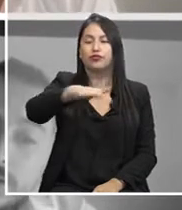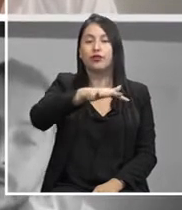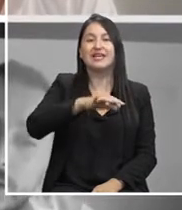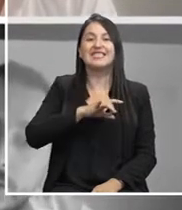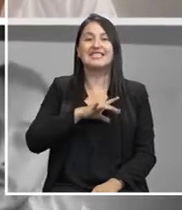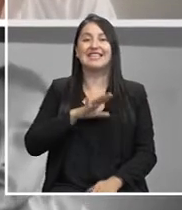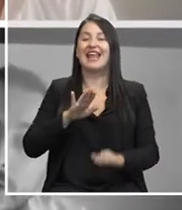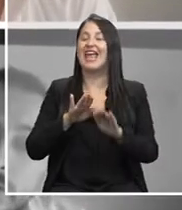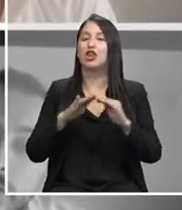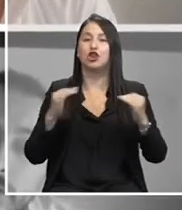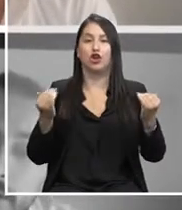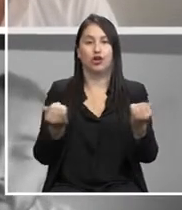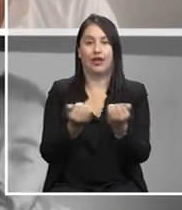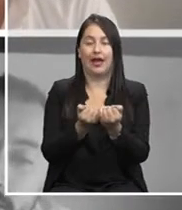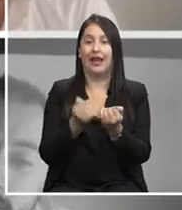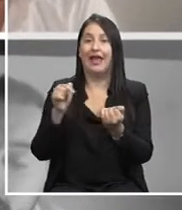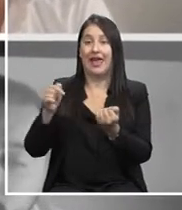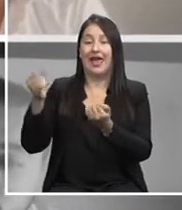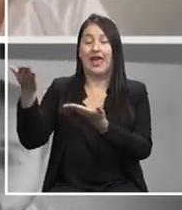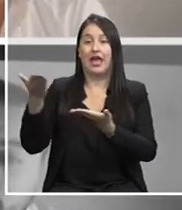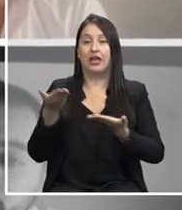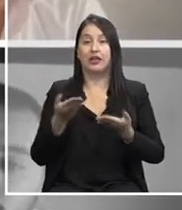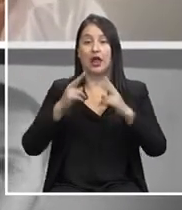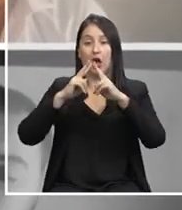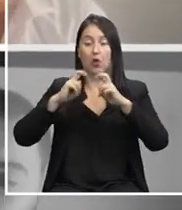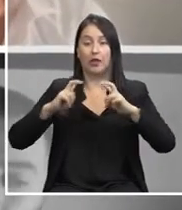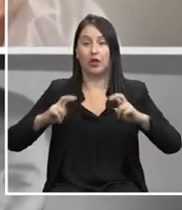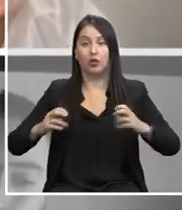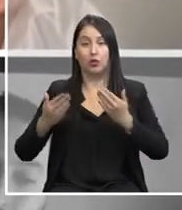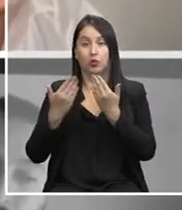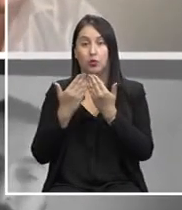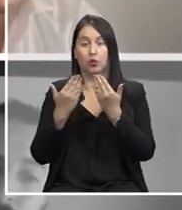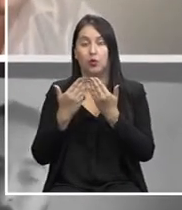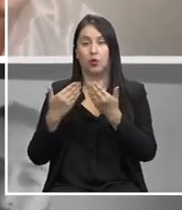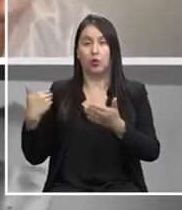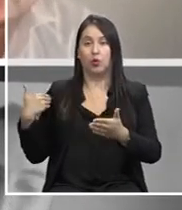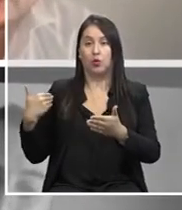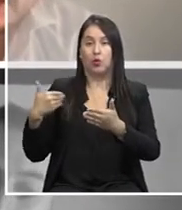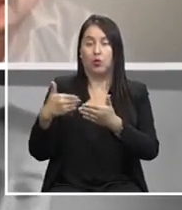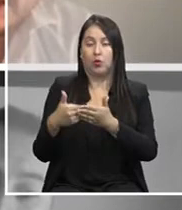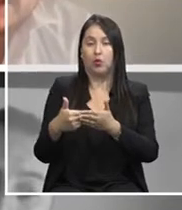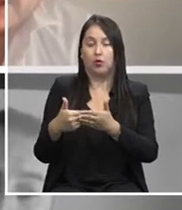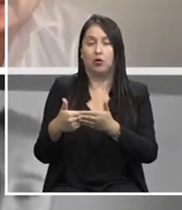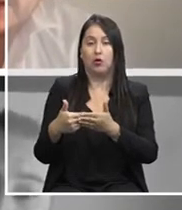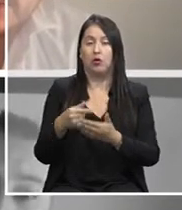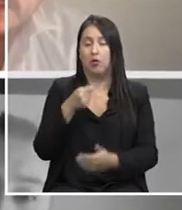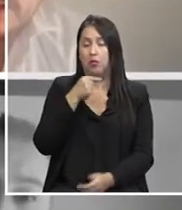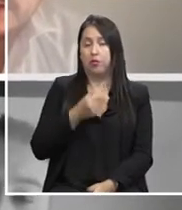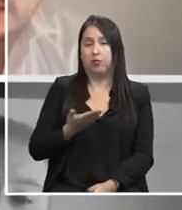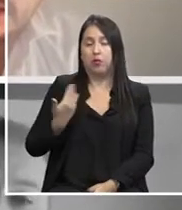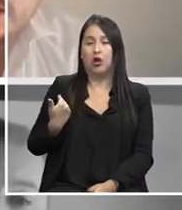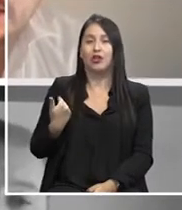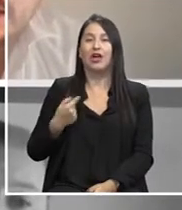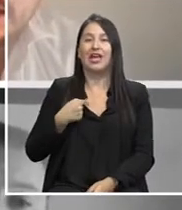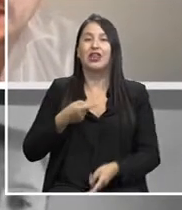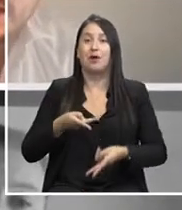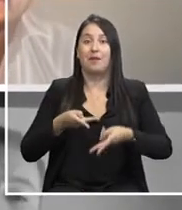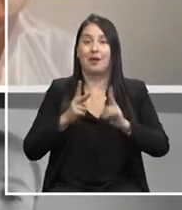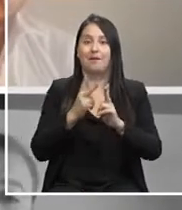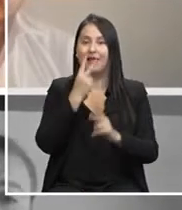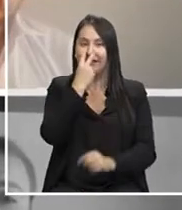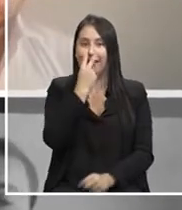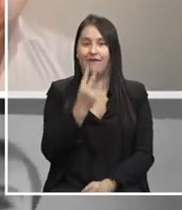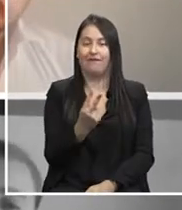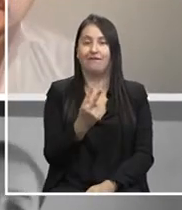tenemos datos, ¿cierto?, que vienen de un estudio bastante reciente de uno de los codirectores del World Inequality Database, que lo que nos permite ver es que